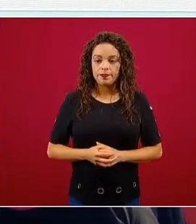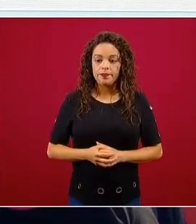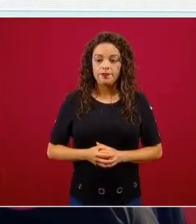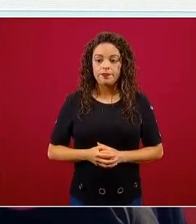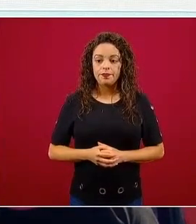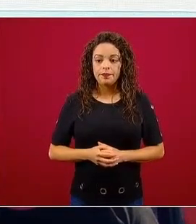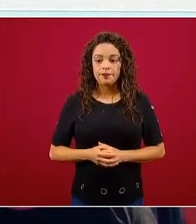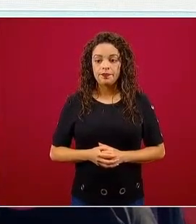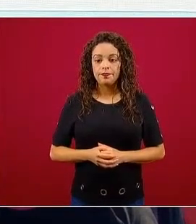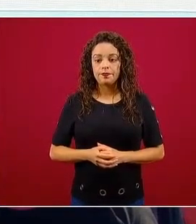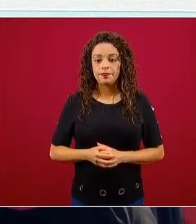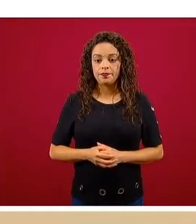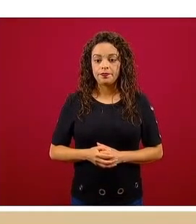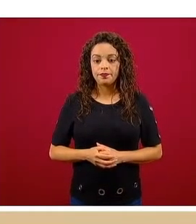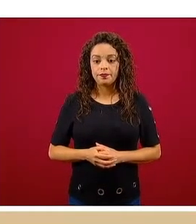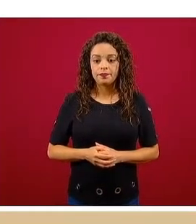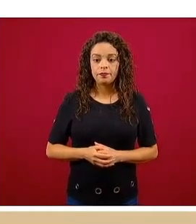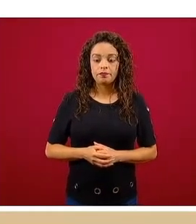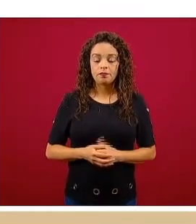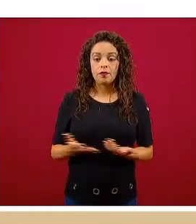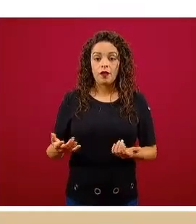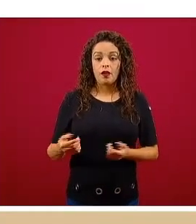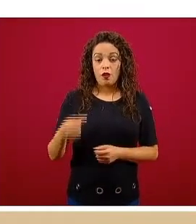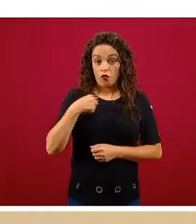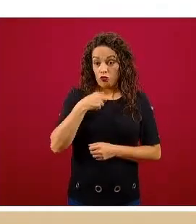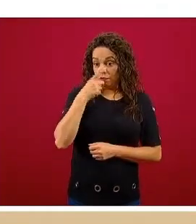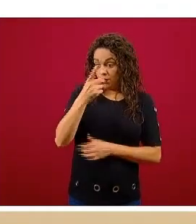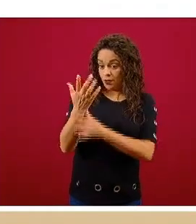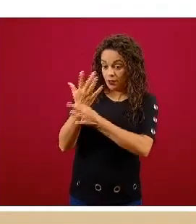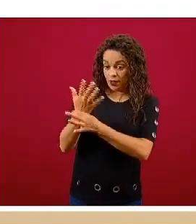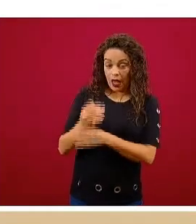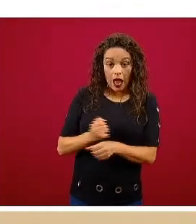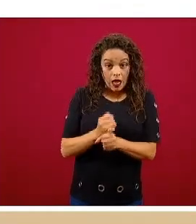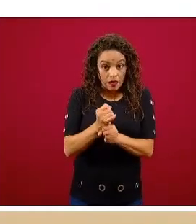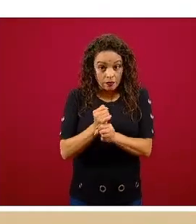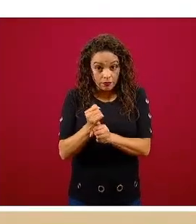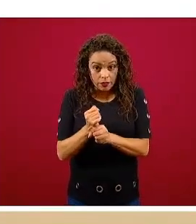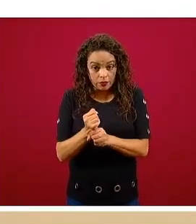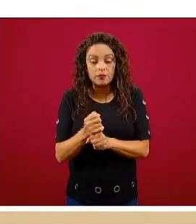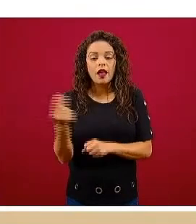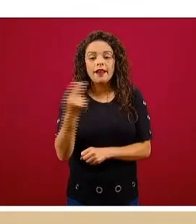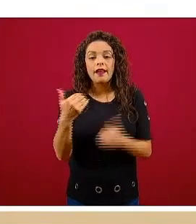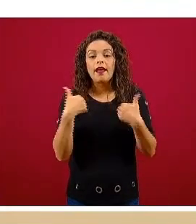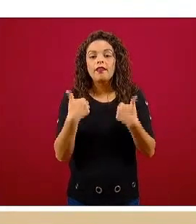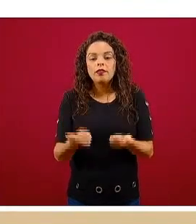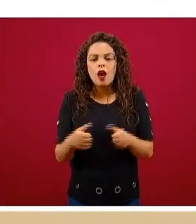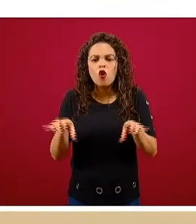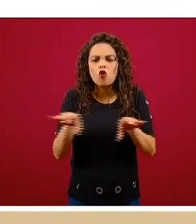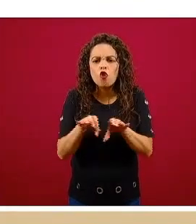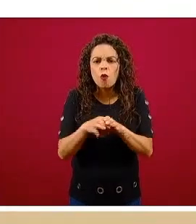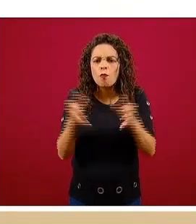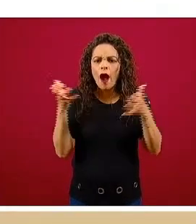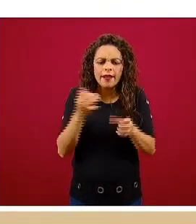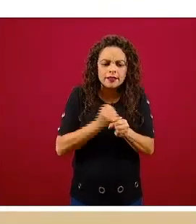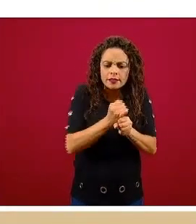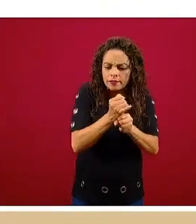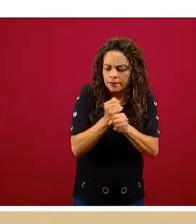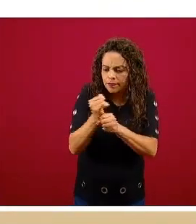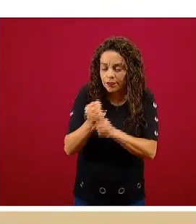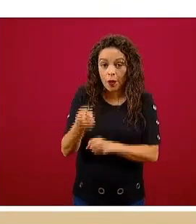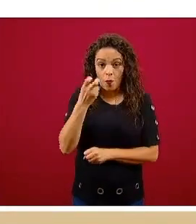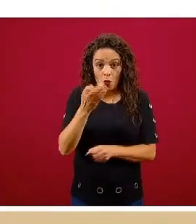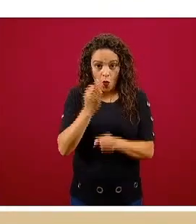Cuando nosotros hablamos de investigación, pues tenemos que entender cómo se hace la investigación. Entonces, brevemente me